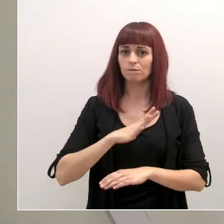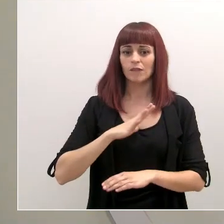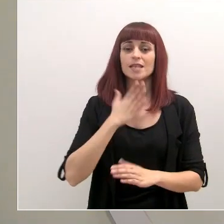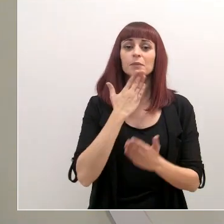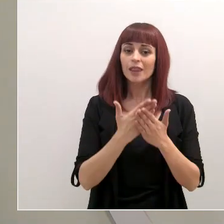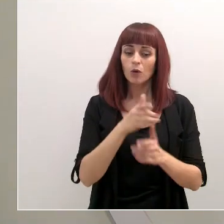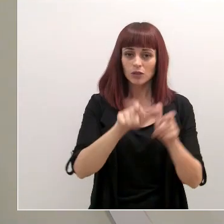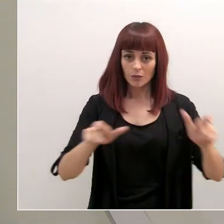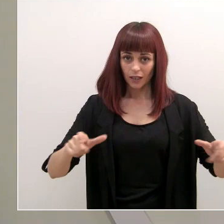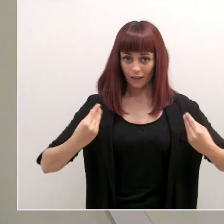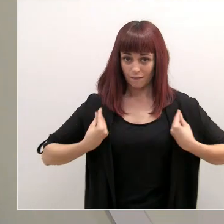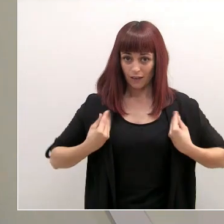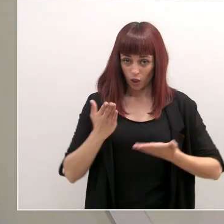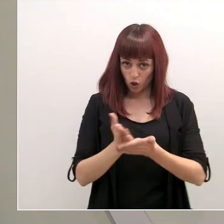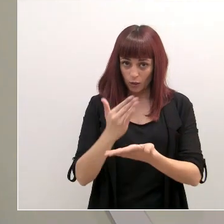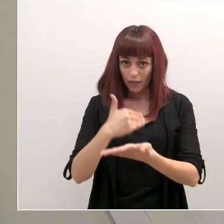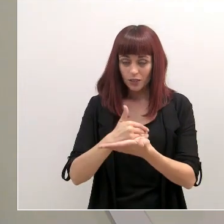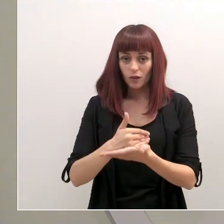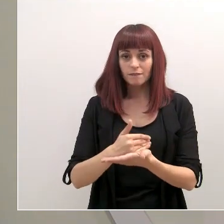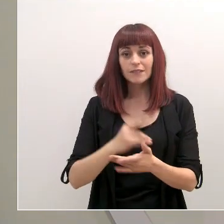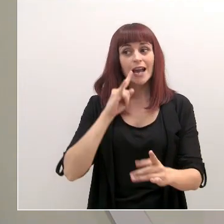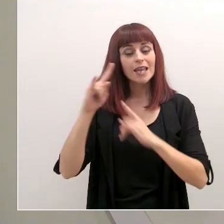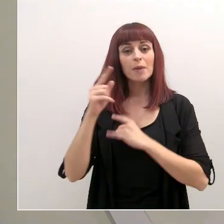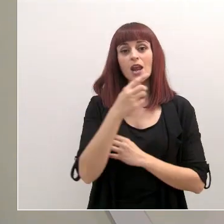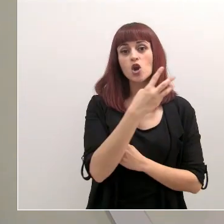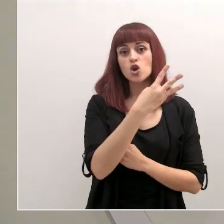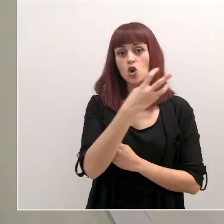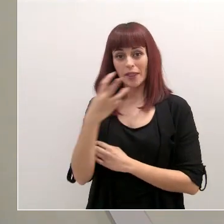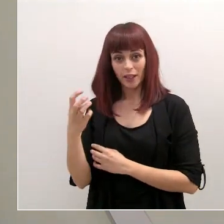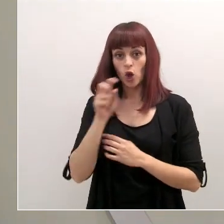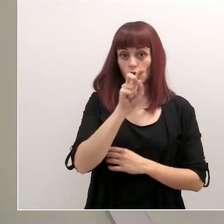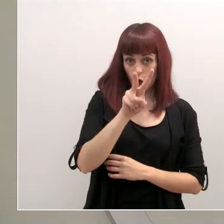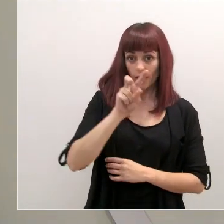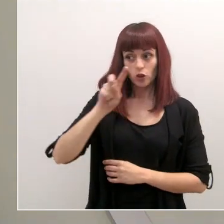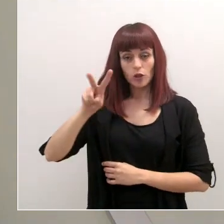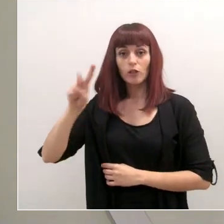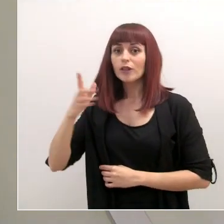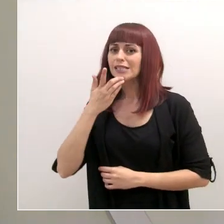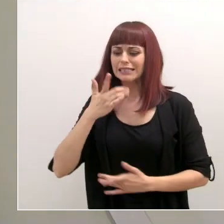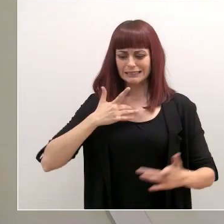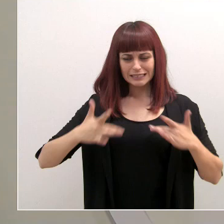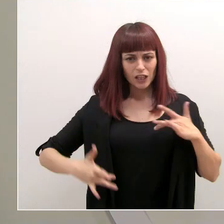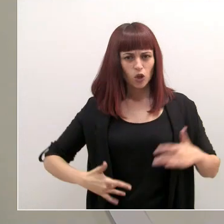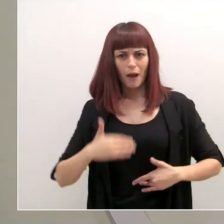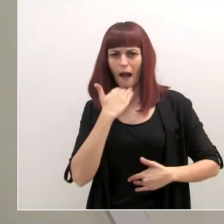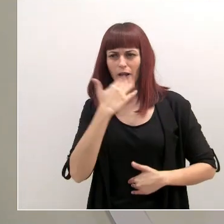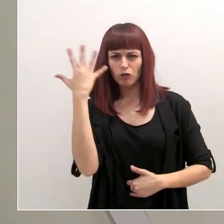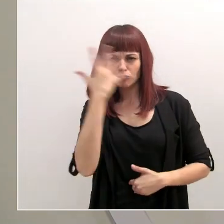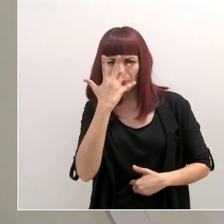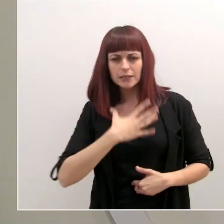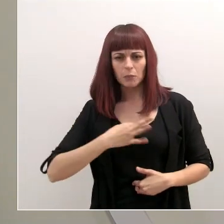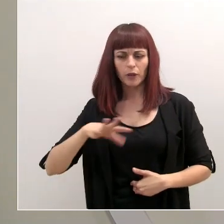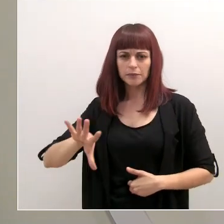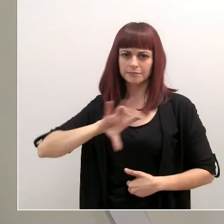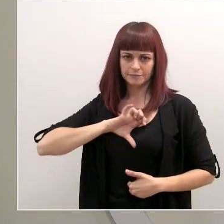los habitantes de Torre Pacheco que llamen al 912 12 12 ante cualquier síntoma o sospecha de que